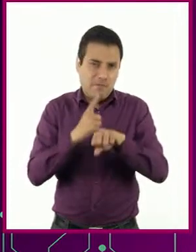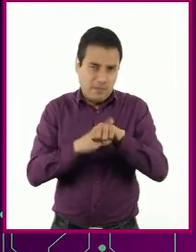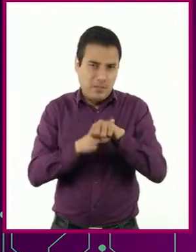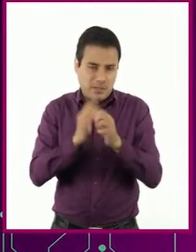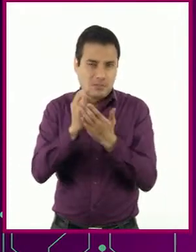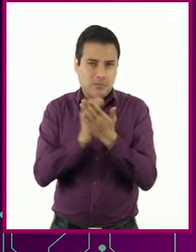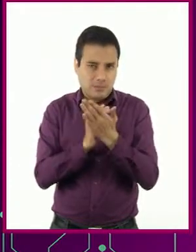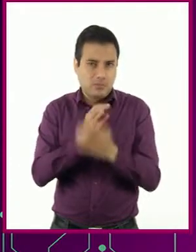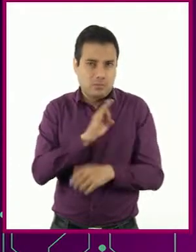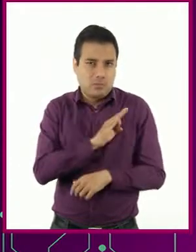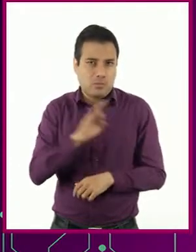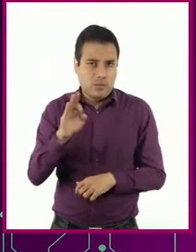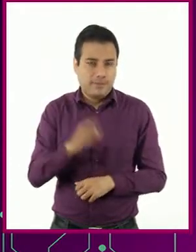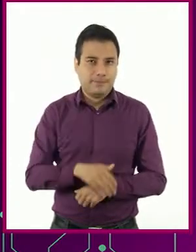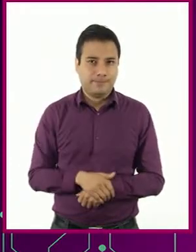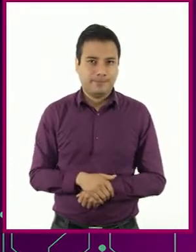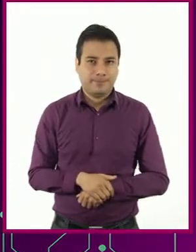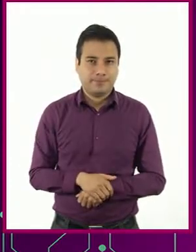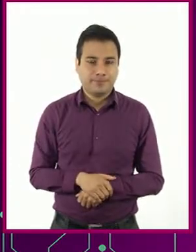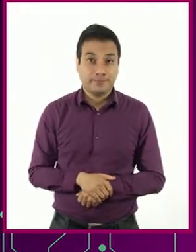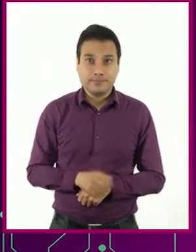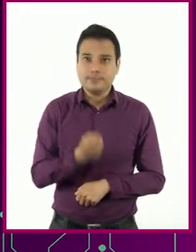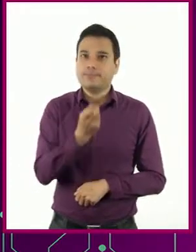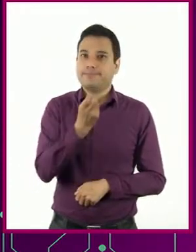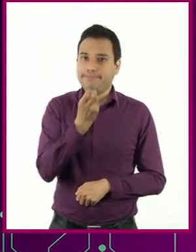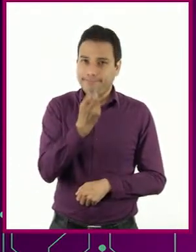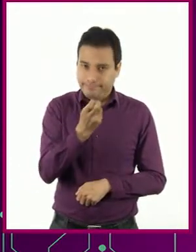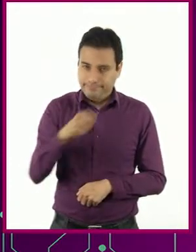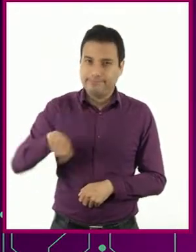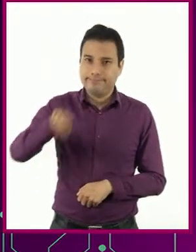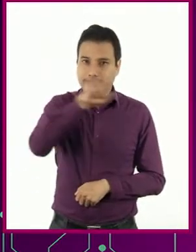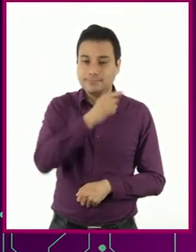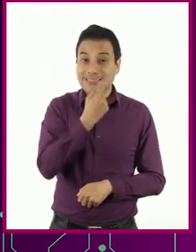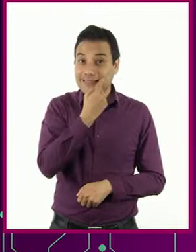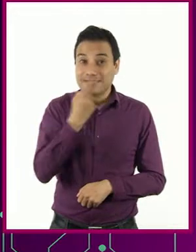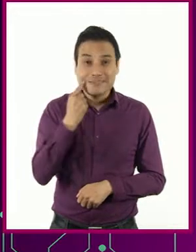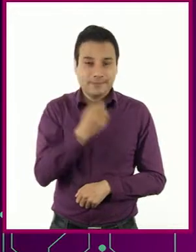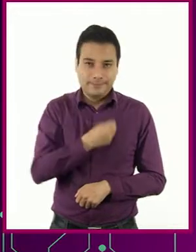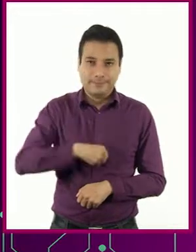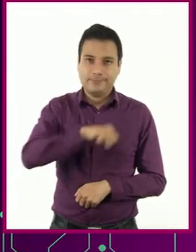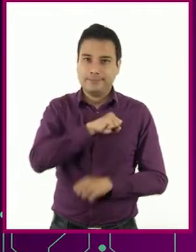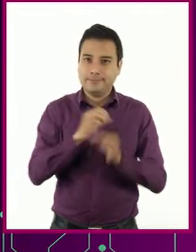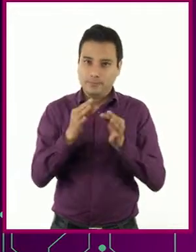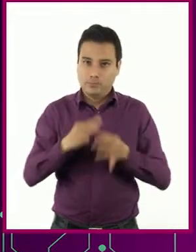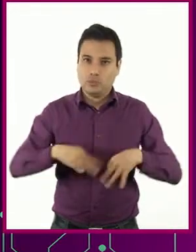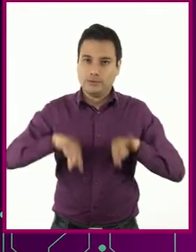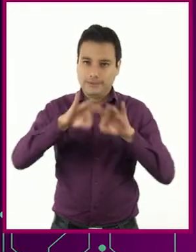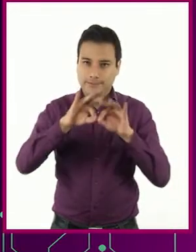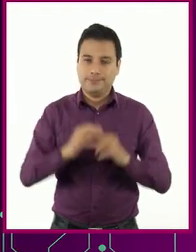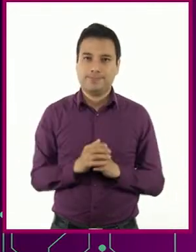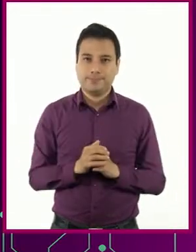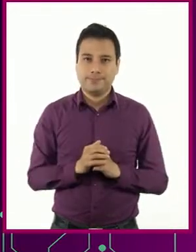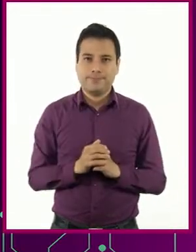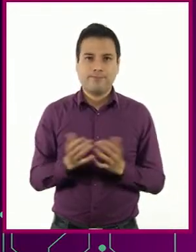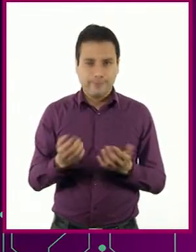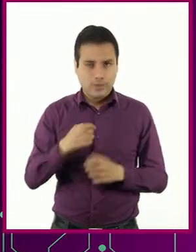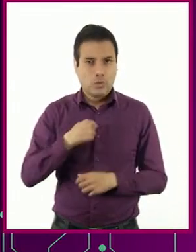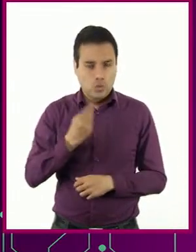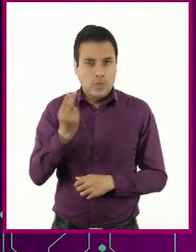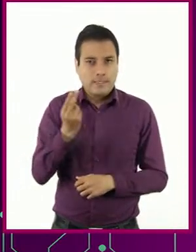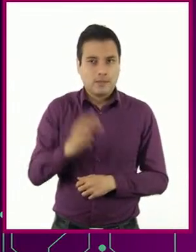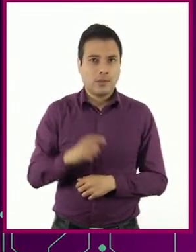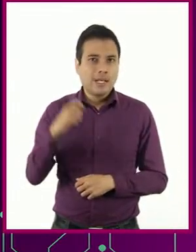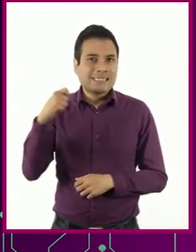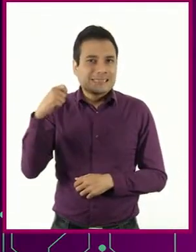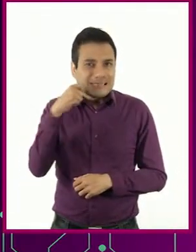tal, ¿sí? Y por eso es importante su salud dental. Además de un cepillado correcto, ¿hay